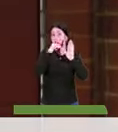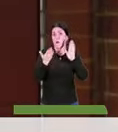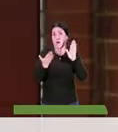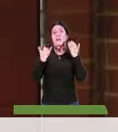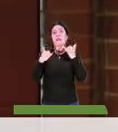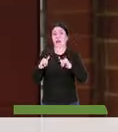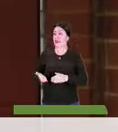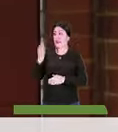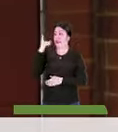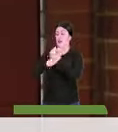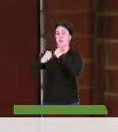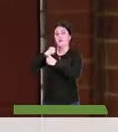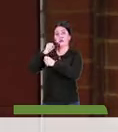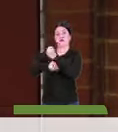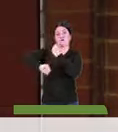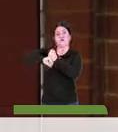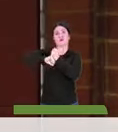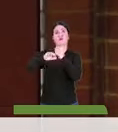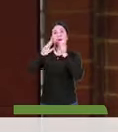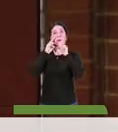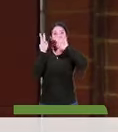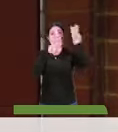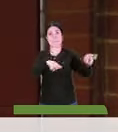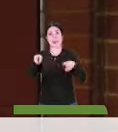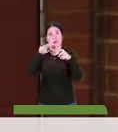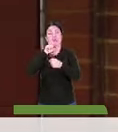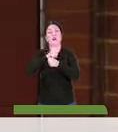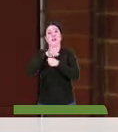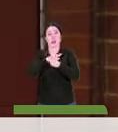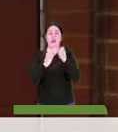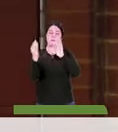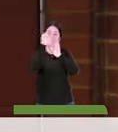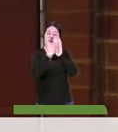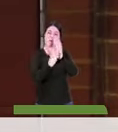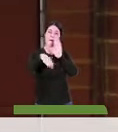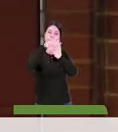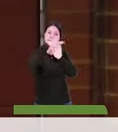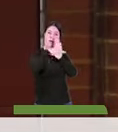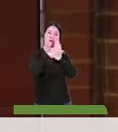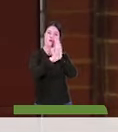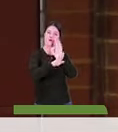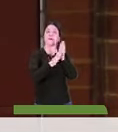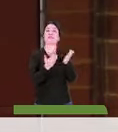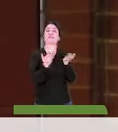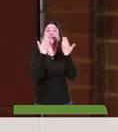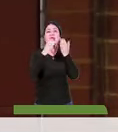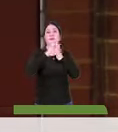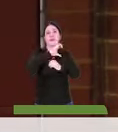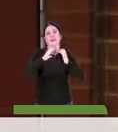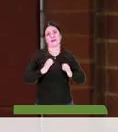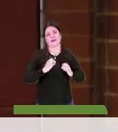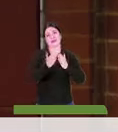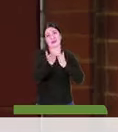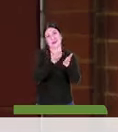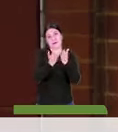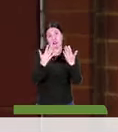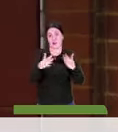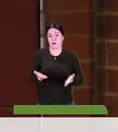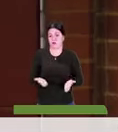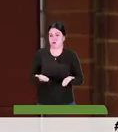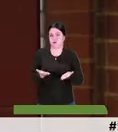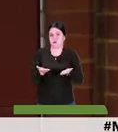el apoyo de la veeduría distrital, definimos una política de servicio al ciudadano que de hecho nos permitió mejorar casi en